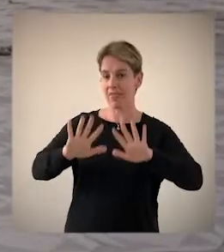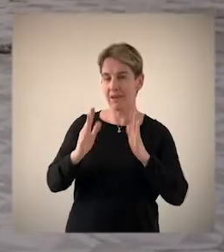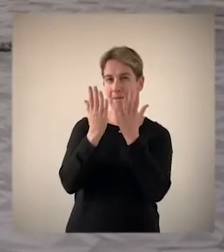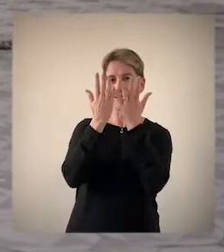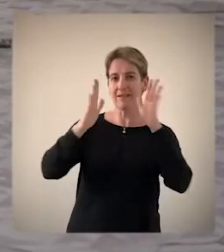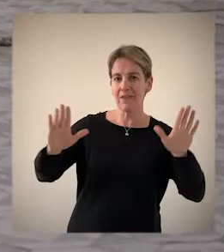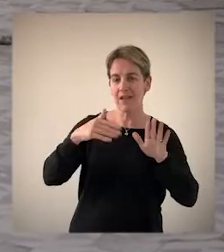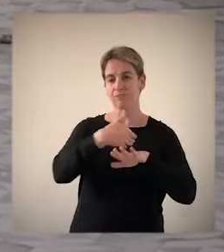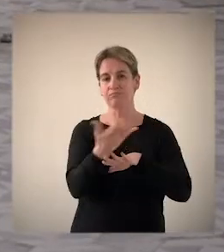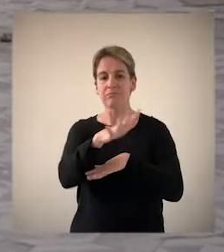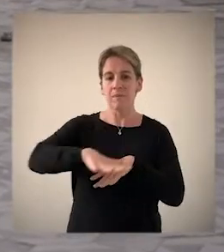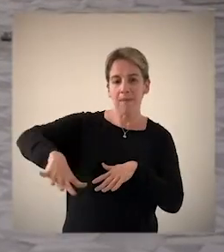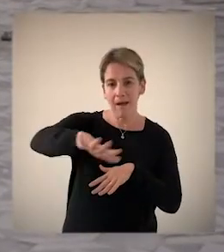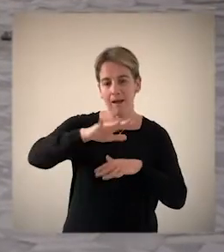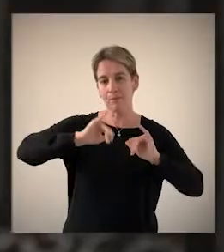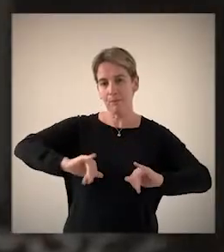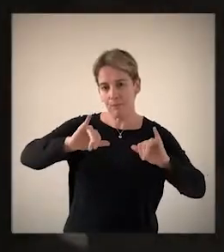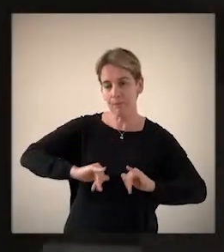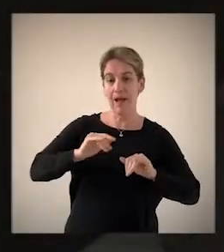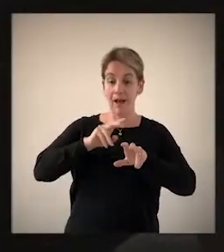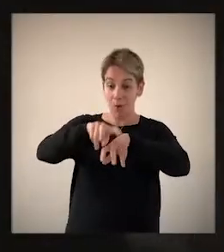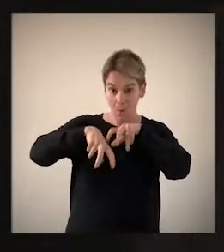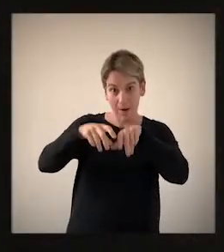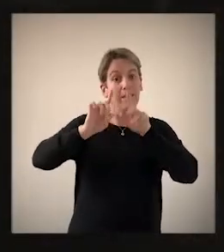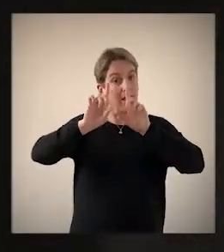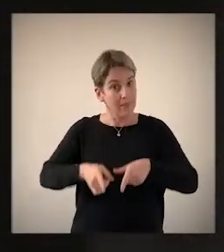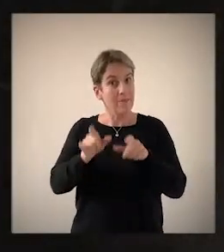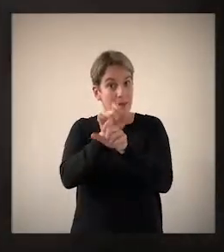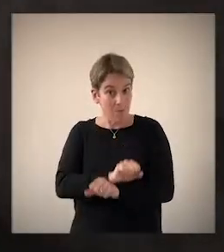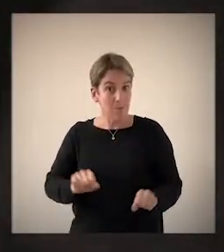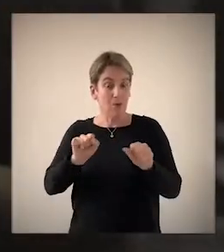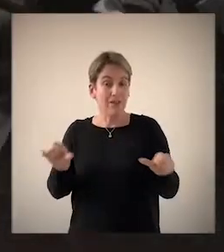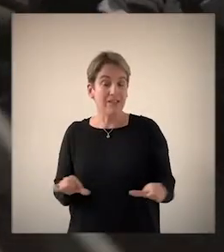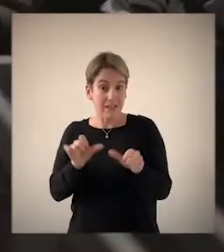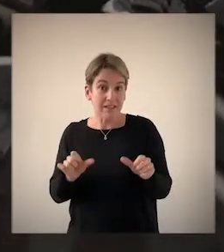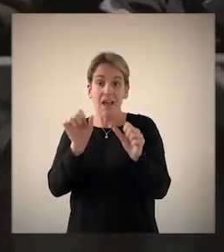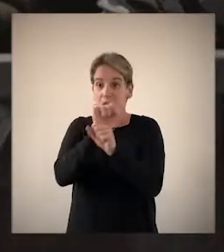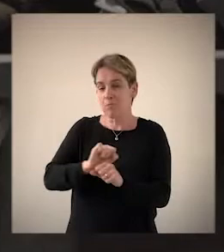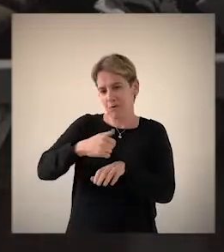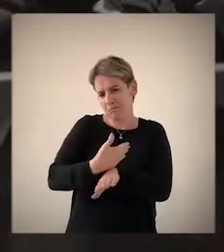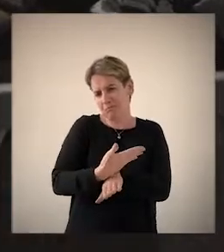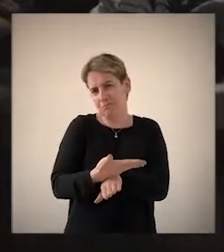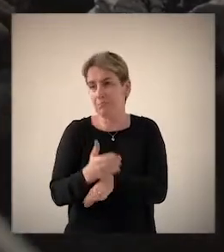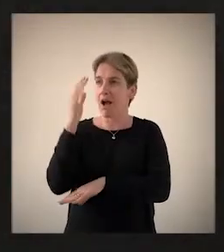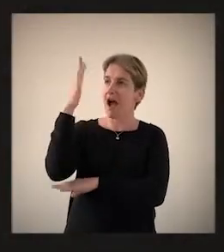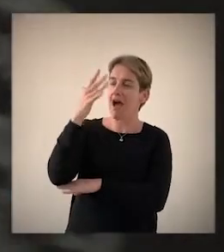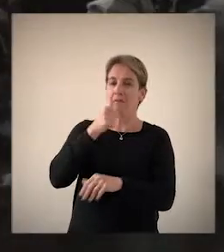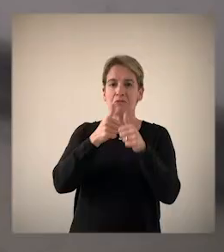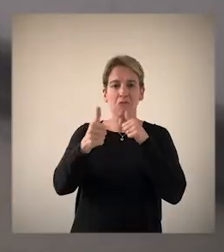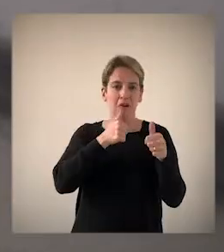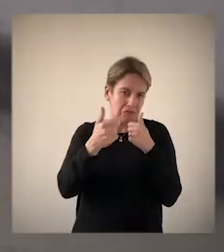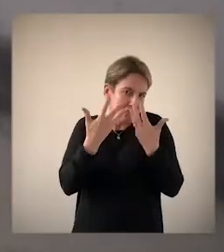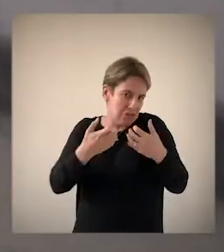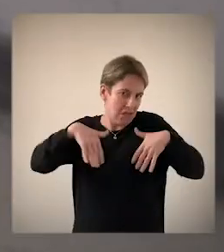más abierta, podés salir al patio. Tenés una huerta también que podés trabajar. Podés estar hasta tarde abajo de un árbol